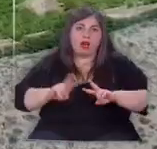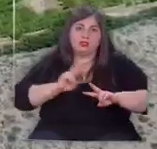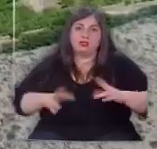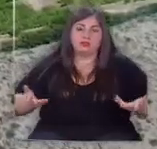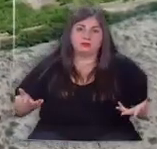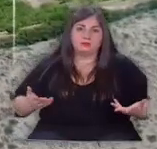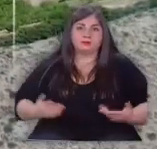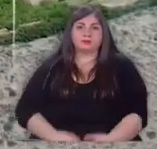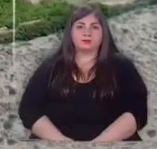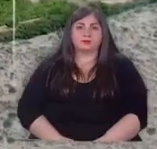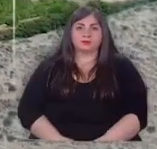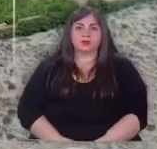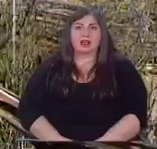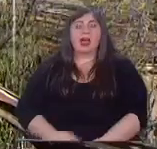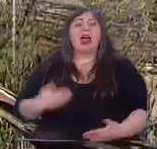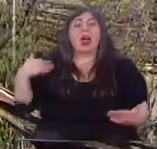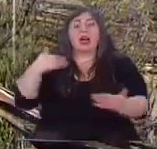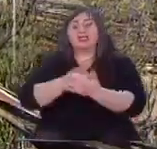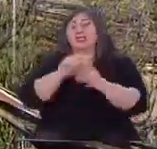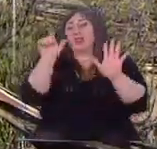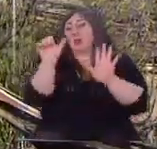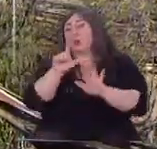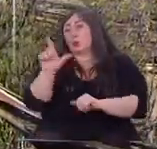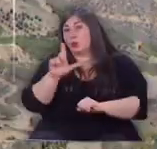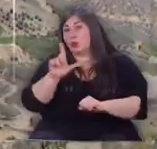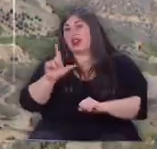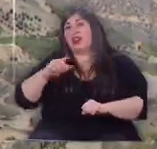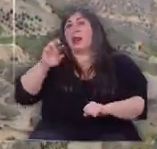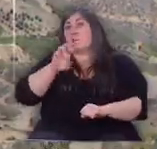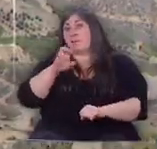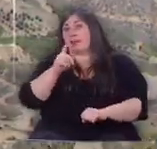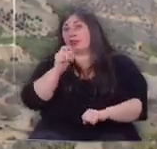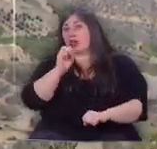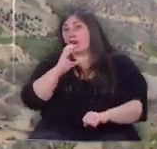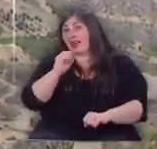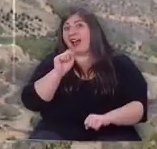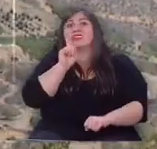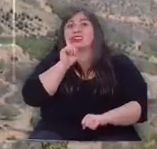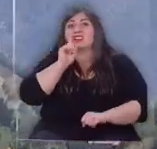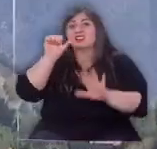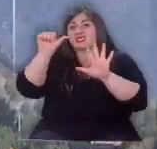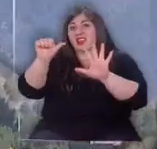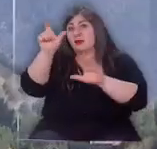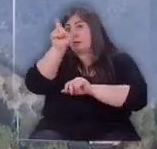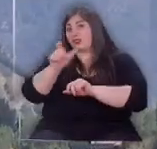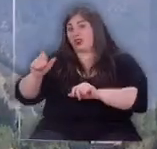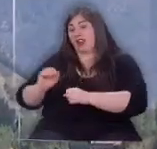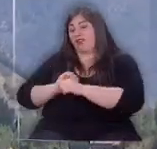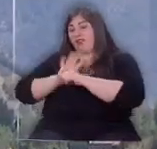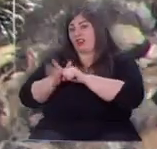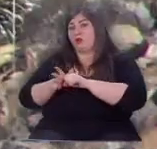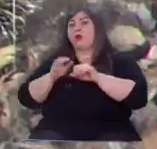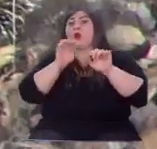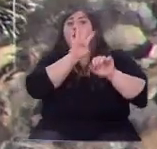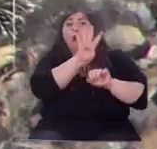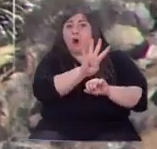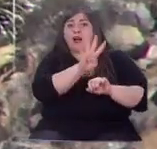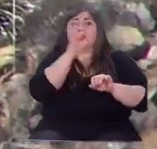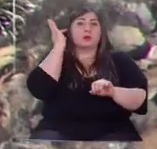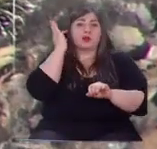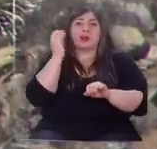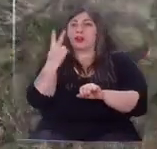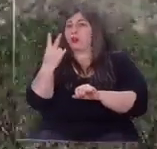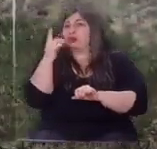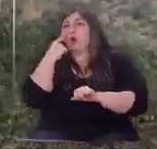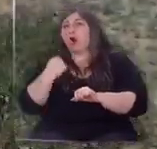lograr. Hasta este lunes, Petorca tiene 6 personas contagiadas por coronavirus, 4 mujeres y 2 hombres entre los 30 y 60 años.